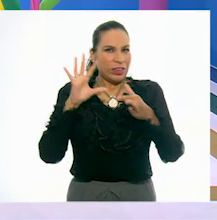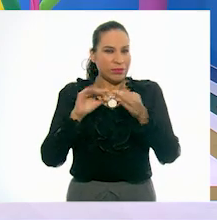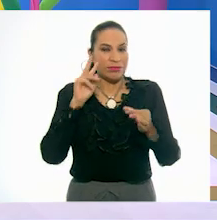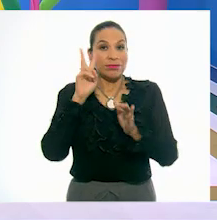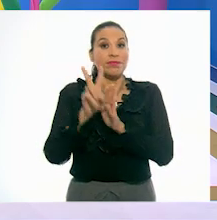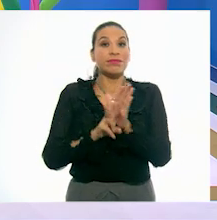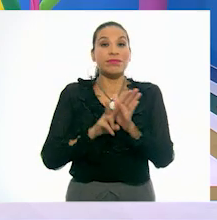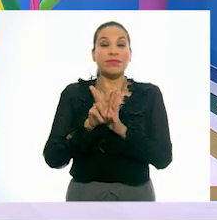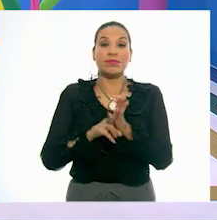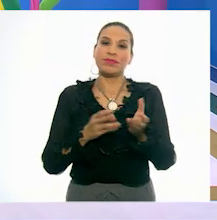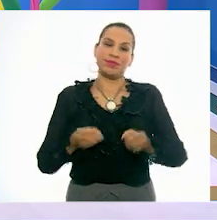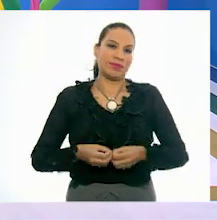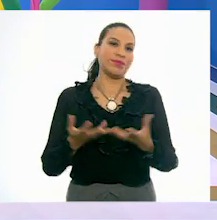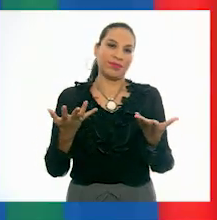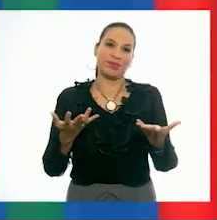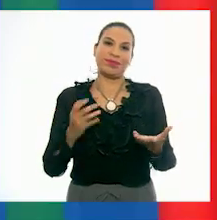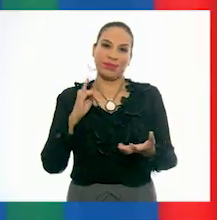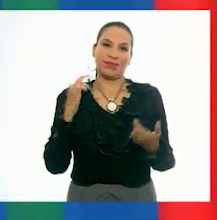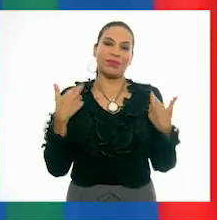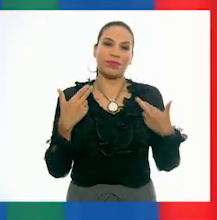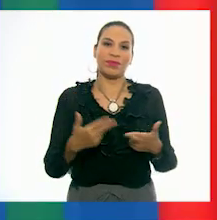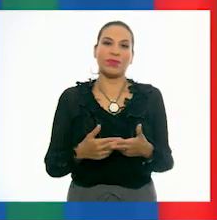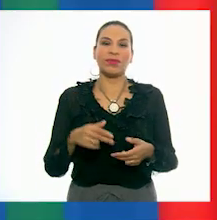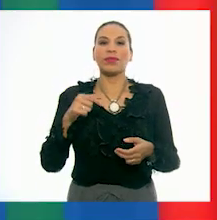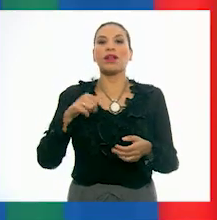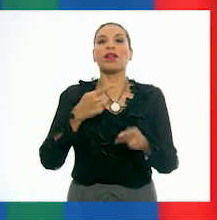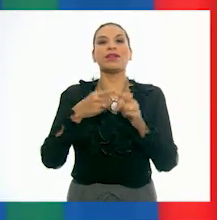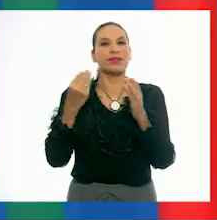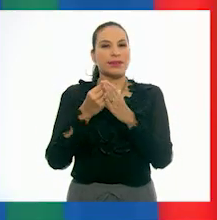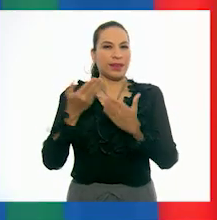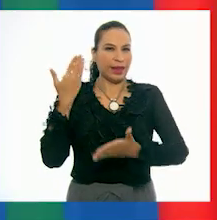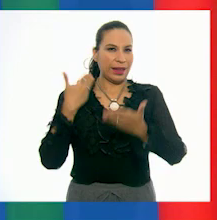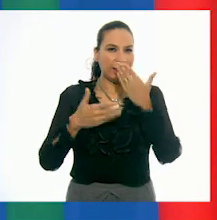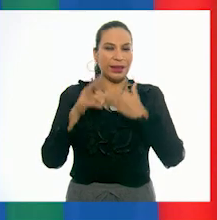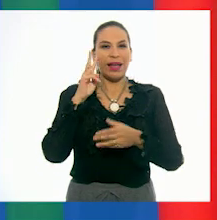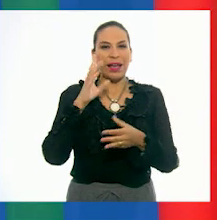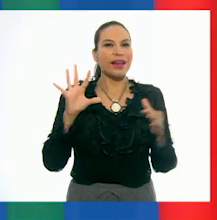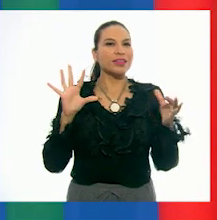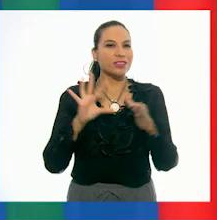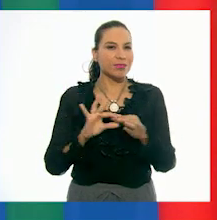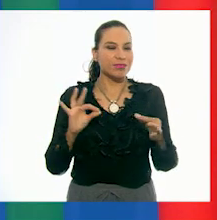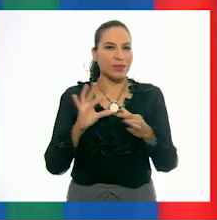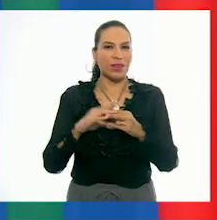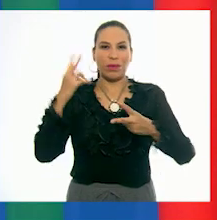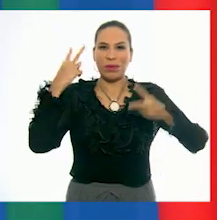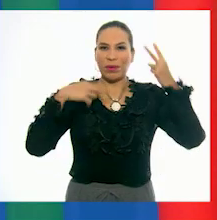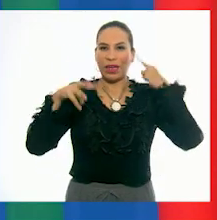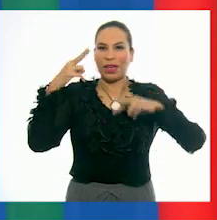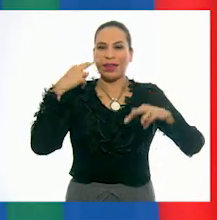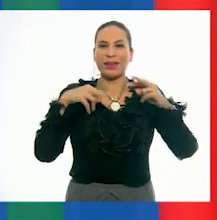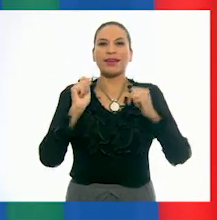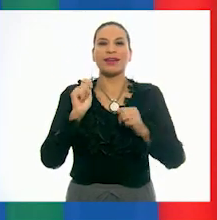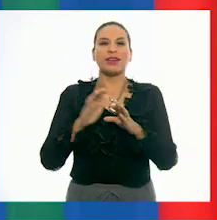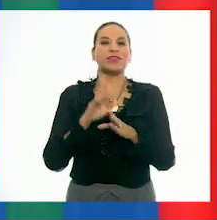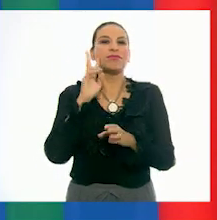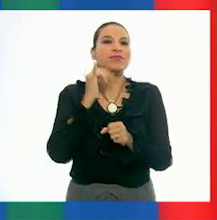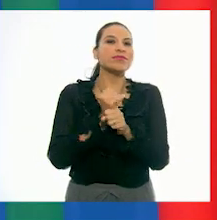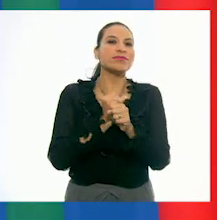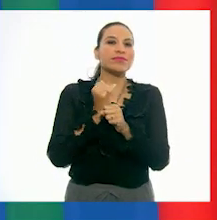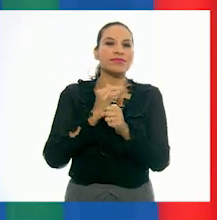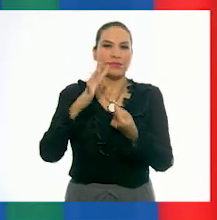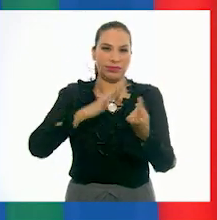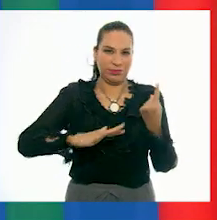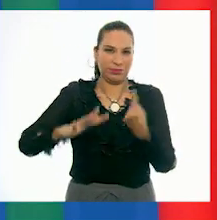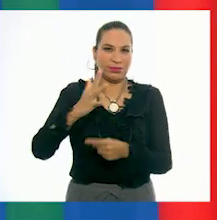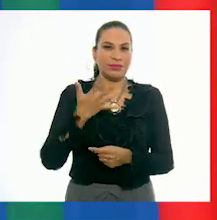el video? Claro que sí, maestra. En nuestras clases ya habíamos hablado de los viajes de exploración y el contexto en el que